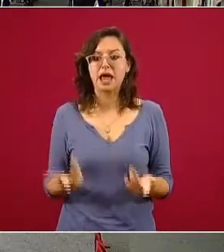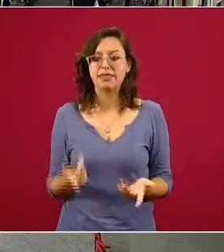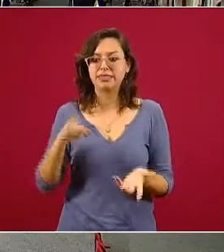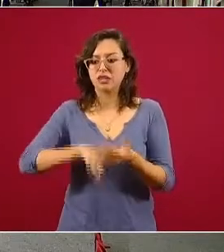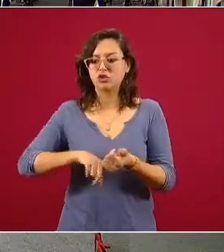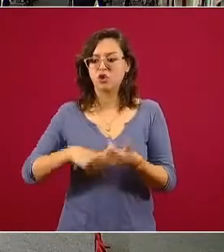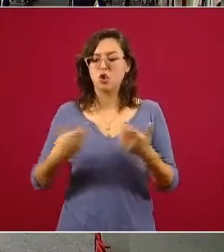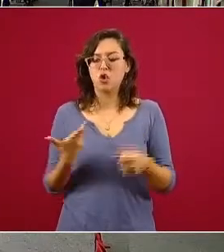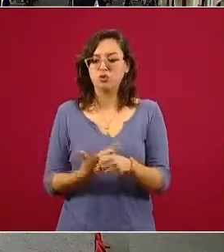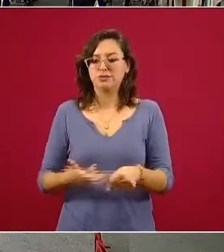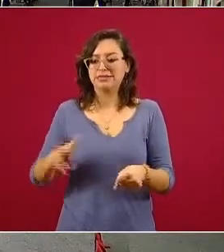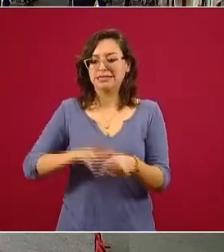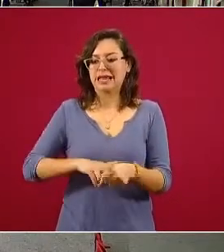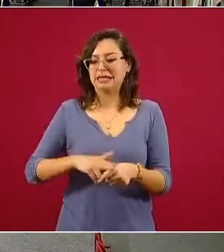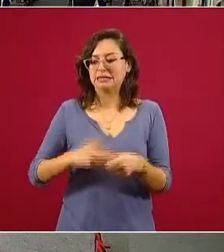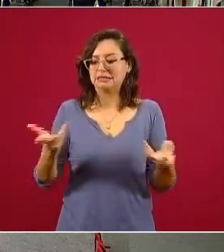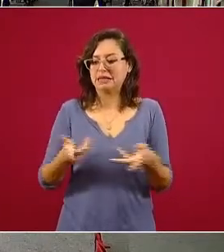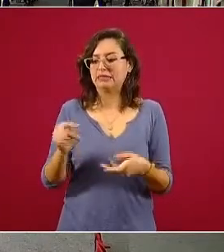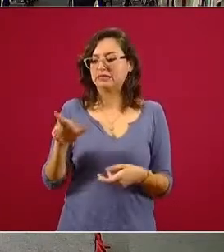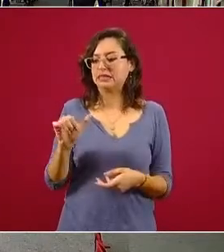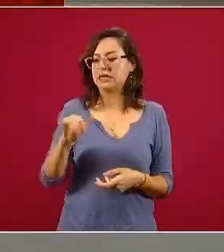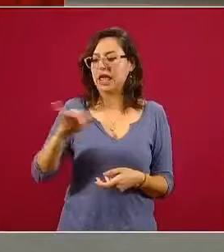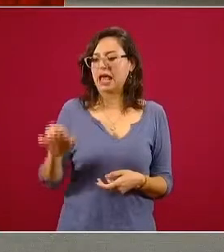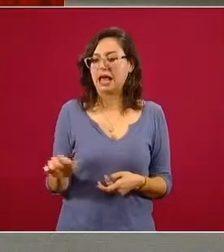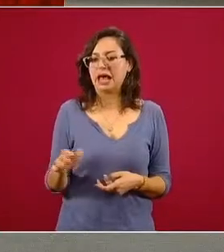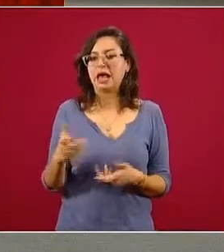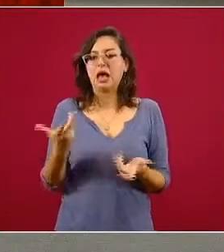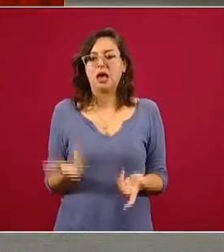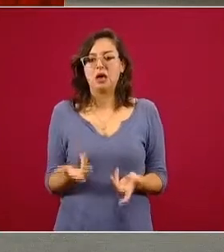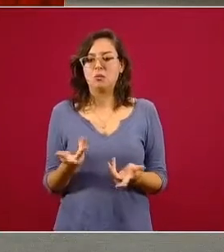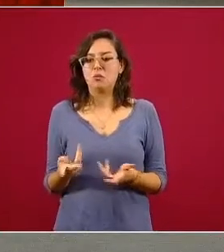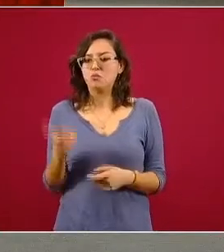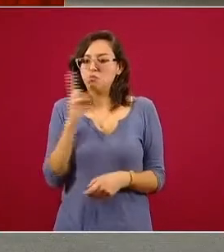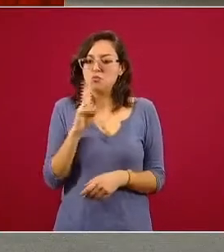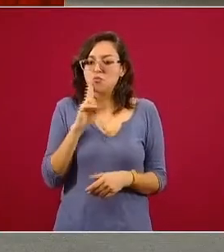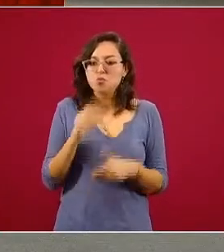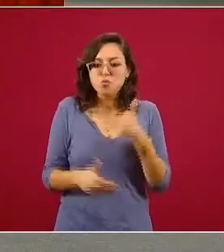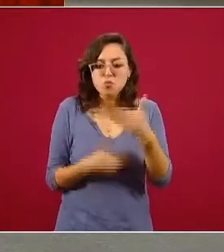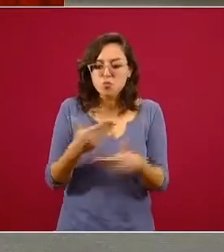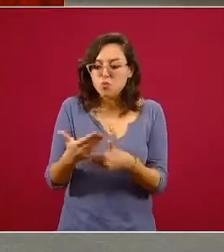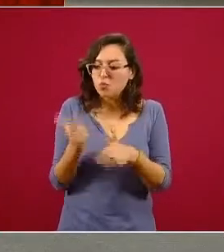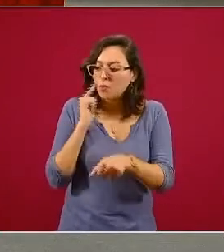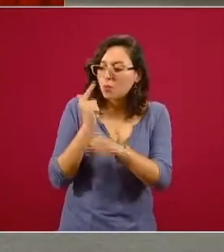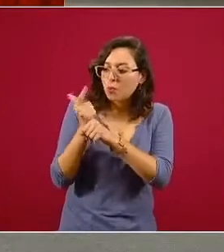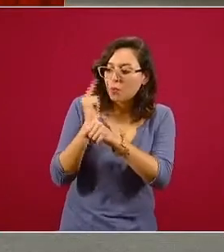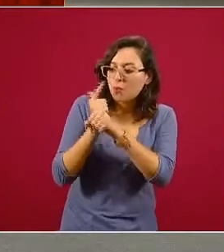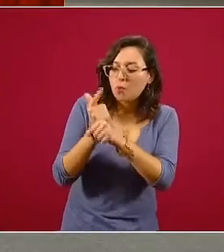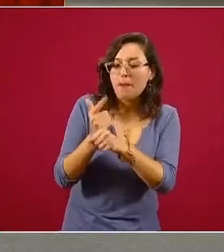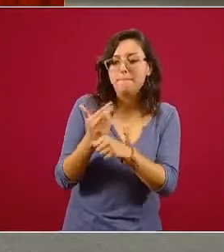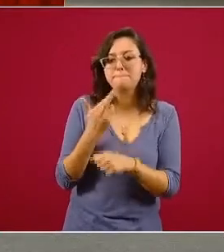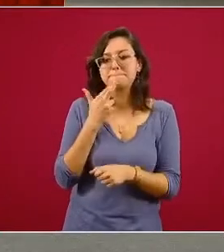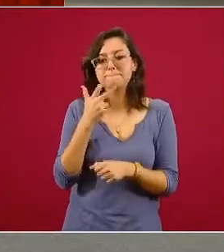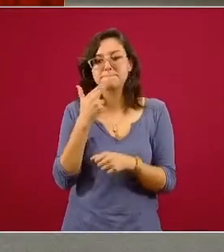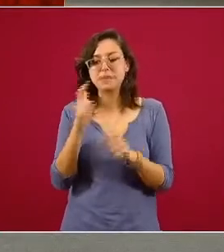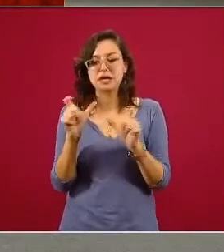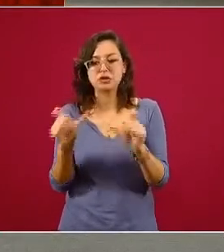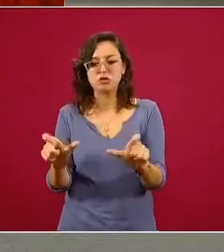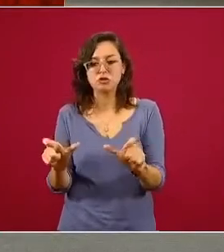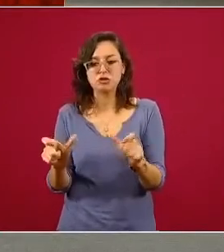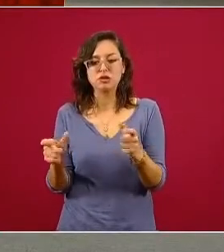los hospitales, ¿no? O sea, a partir de las pruebas se puede llevar un mejor seguimiento de los casos. Y en una segunda